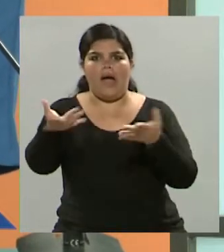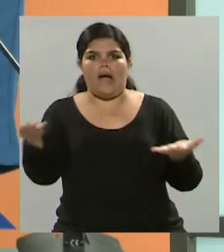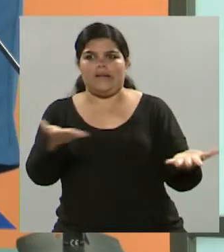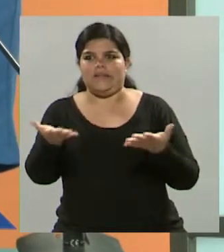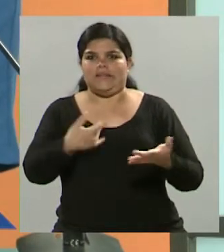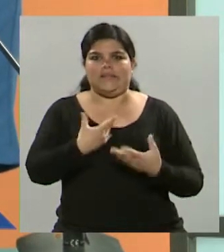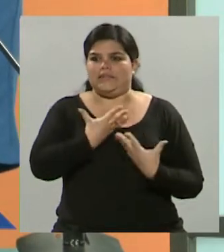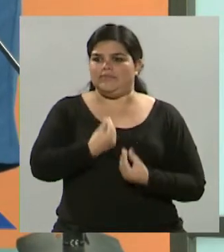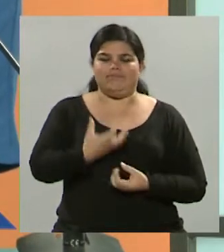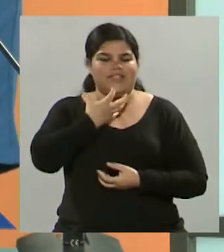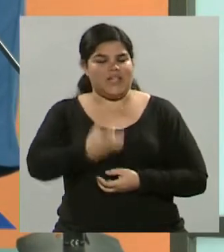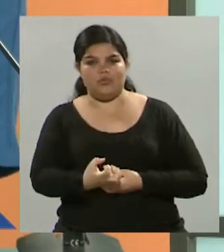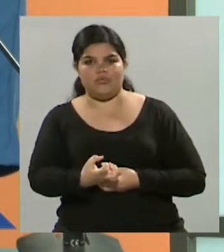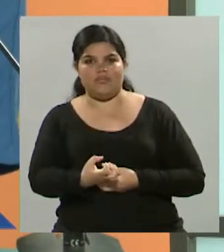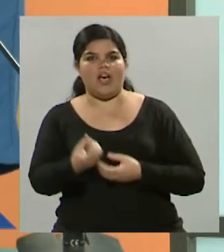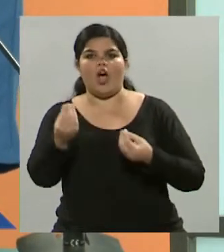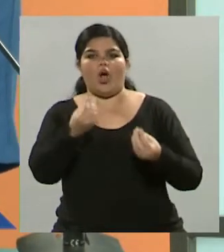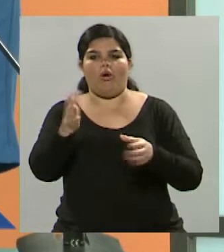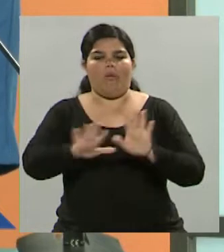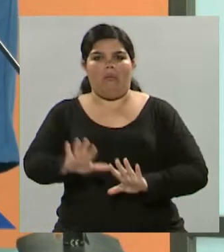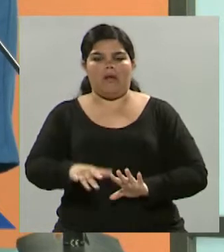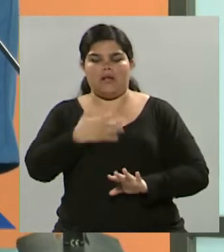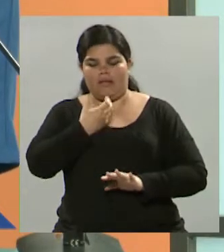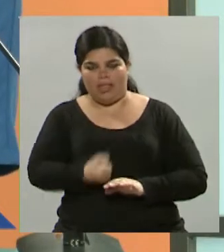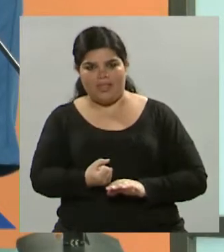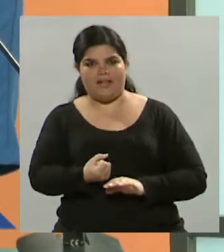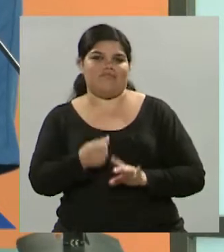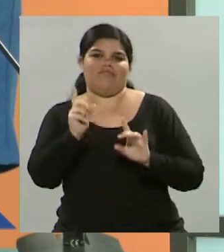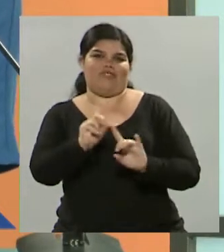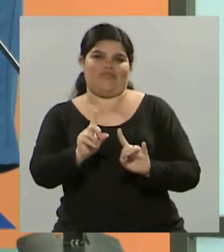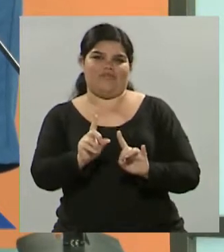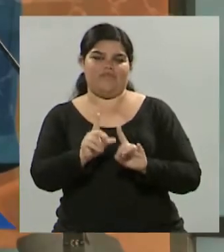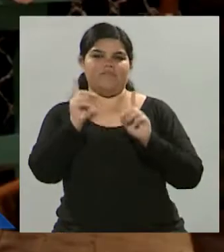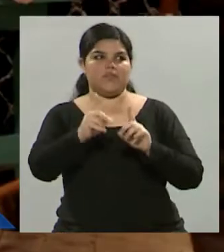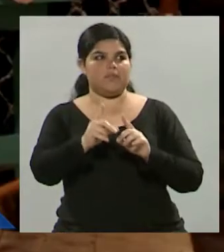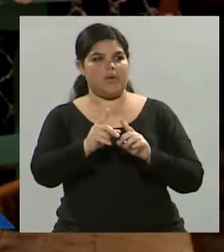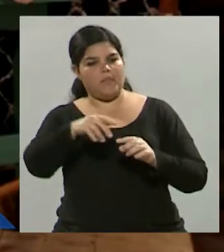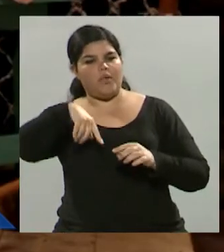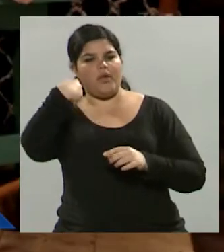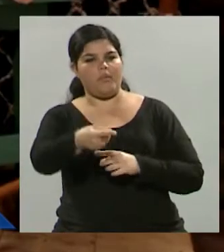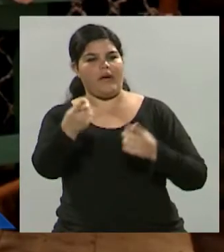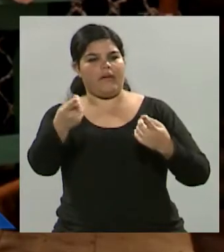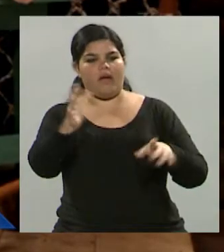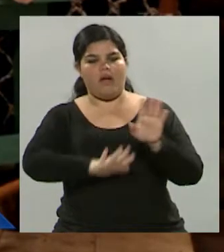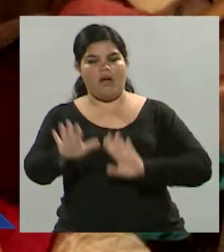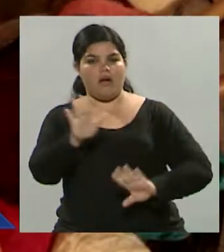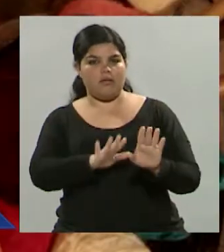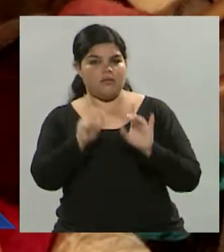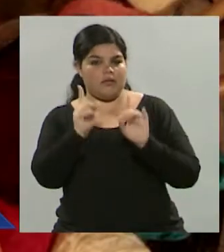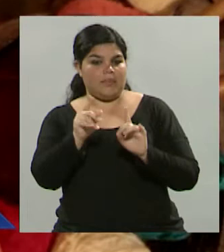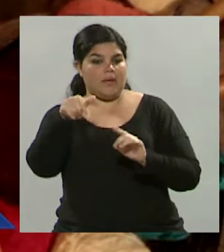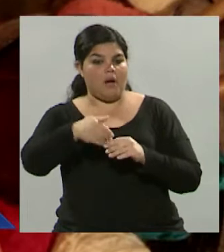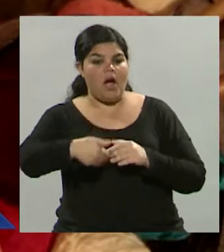nunca cómo se hacen las cosas, ¿no? ¿Y qué viene después? ¿Y qué viene después? ¿Qué viene después de que hagamos esto que estamos haciendo ahora o que tenemos que